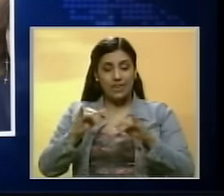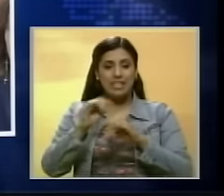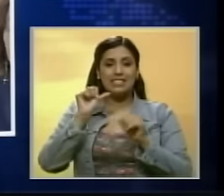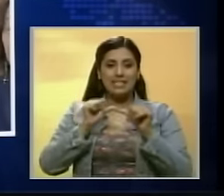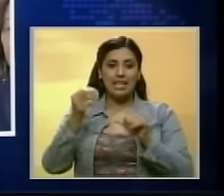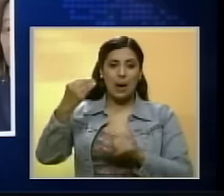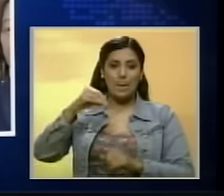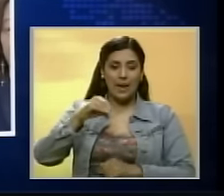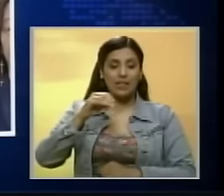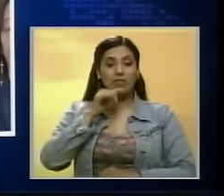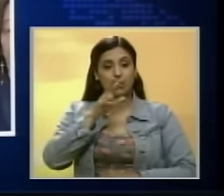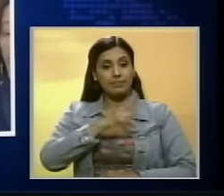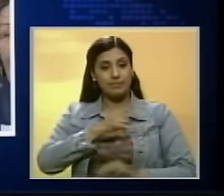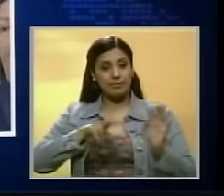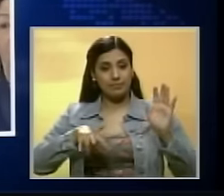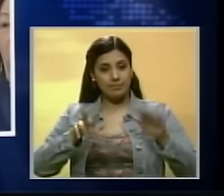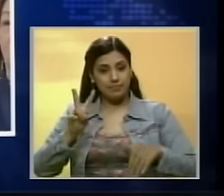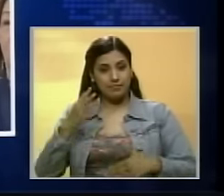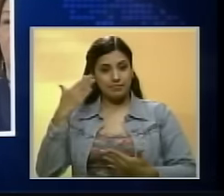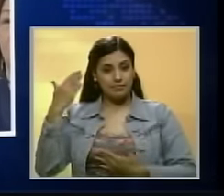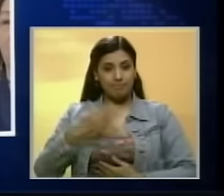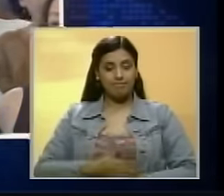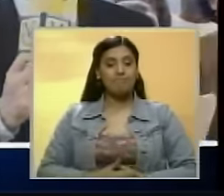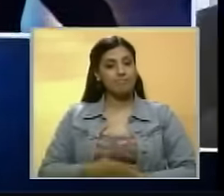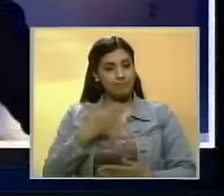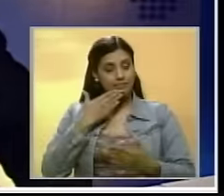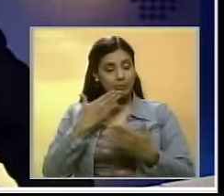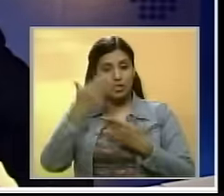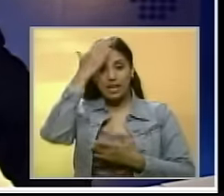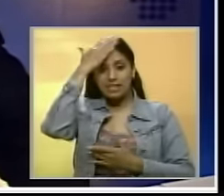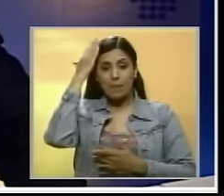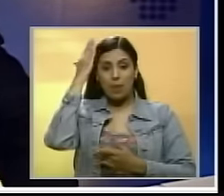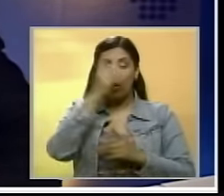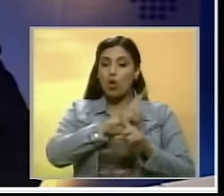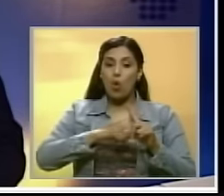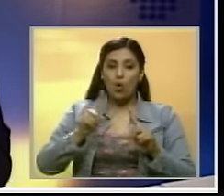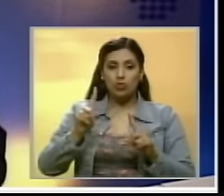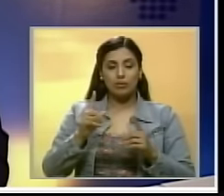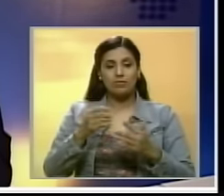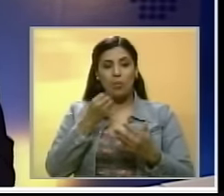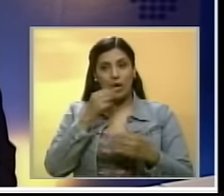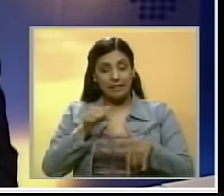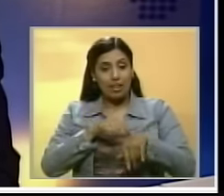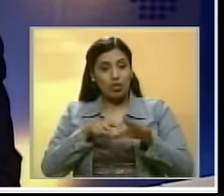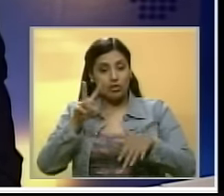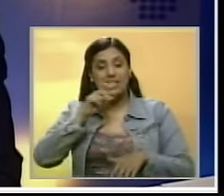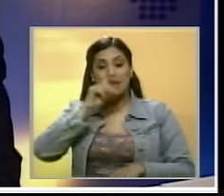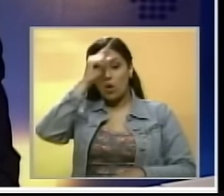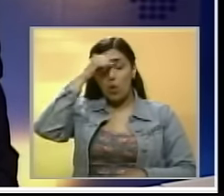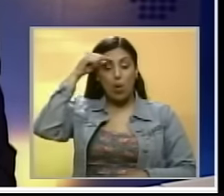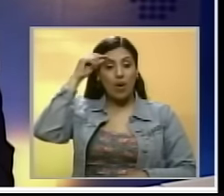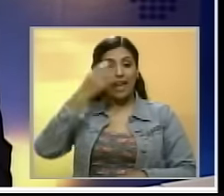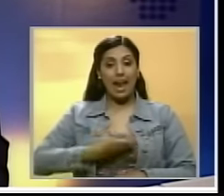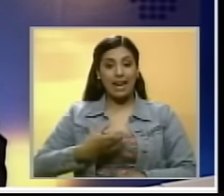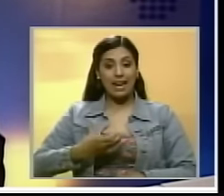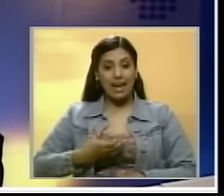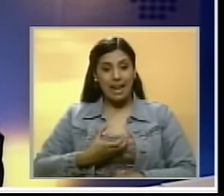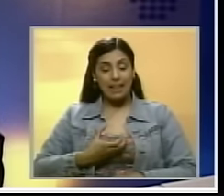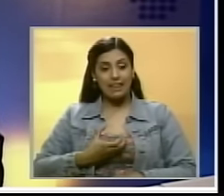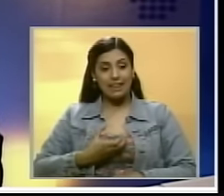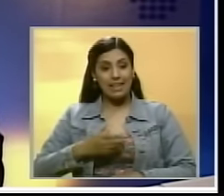más de la emisión meridiana de noticiero benevi Muchísimas gracias Manuel bueno Y a esta hora Jorge Rodríguez alcalde de Caracas y